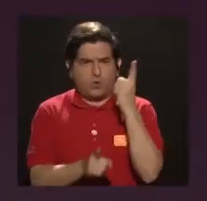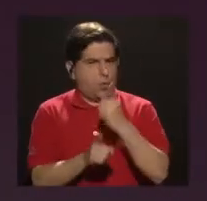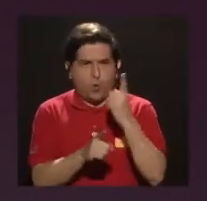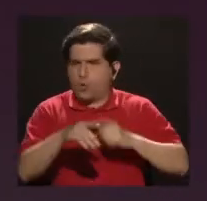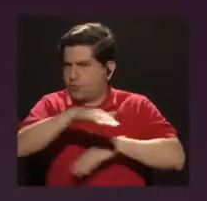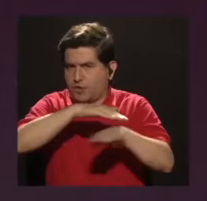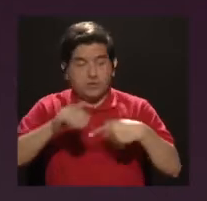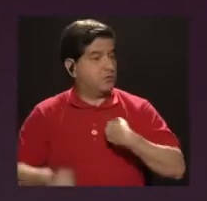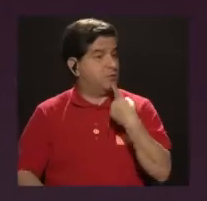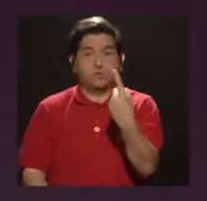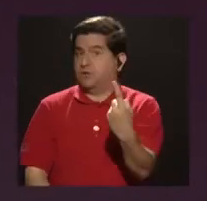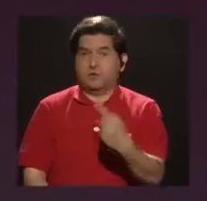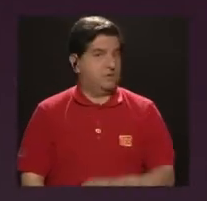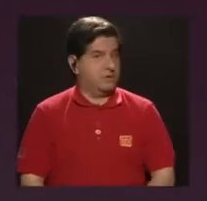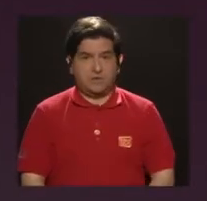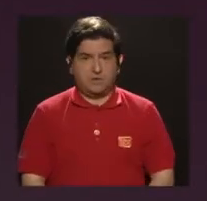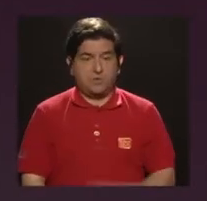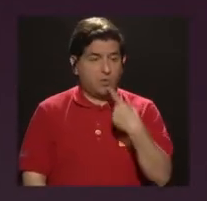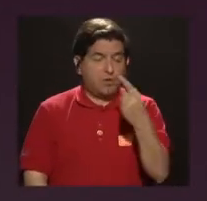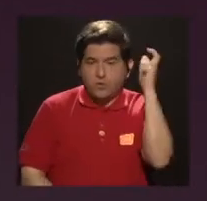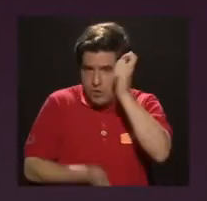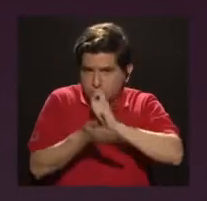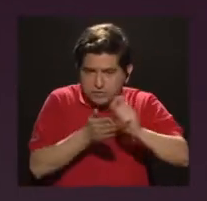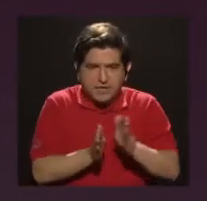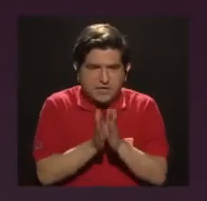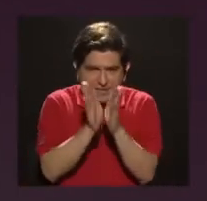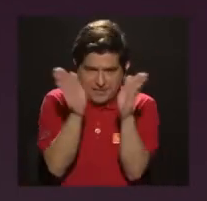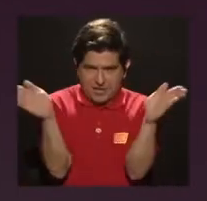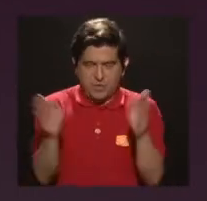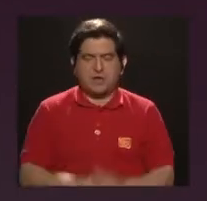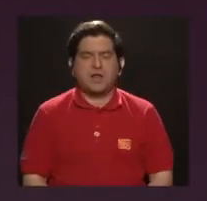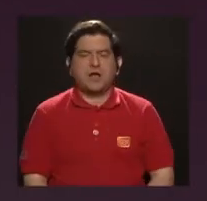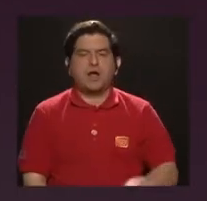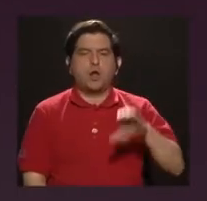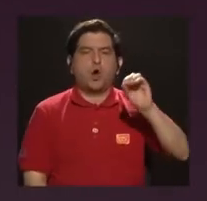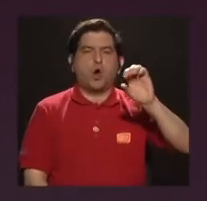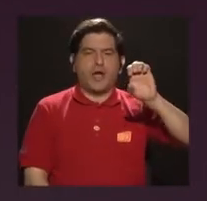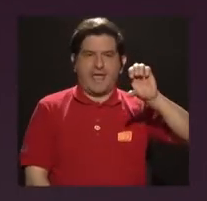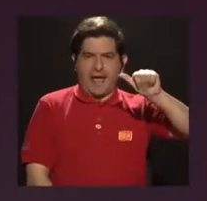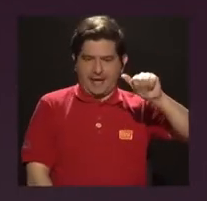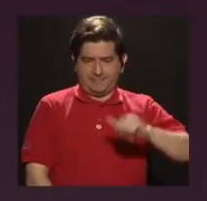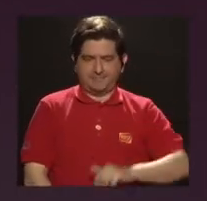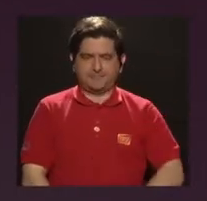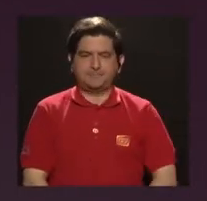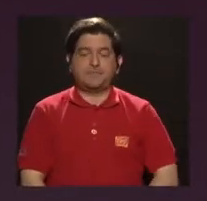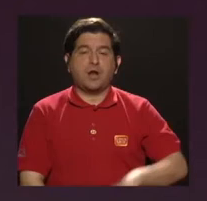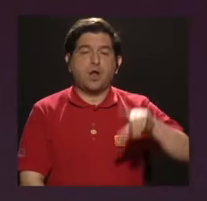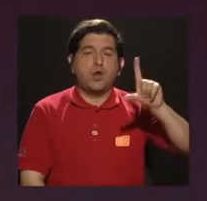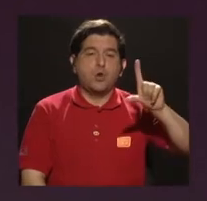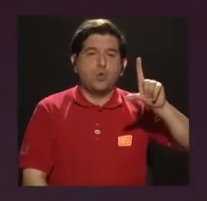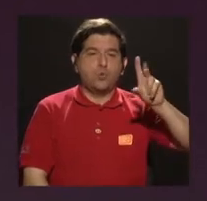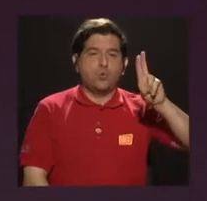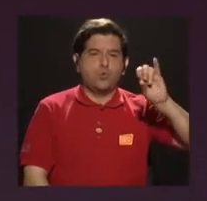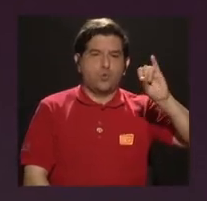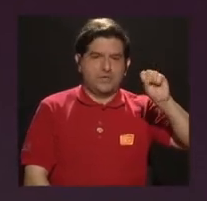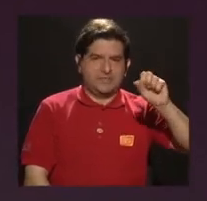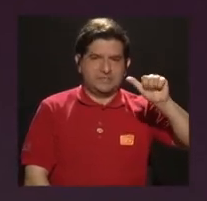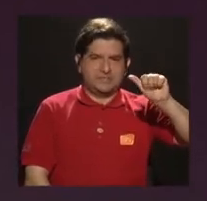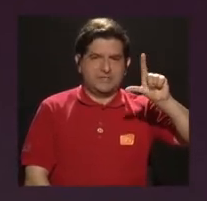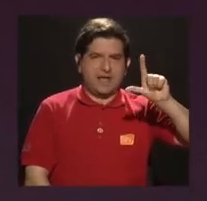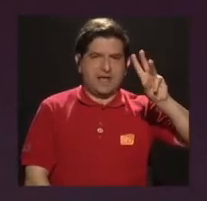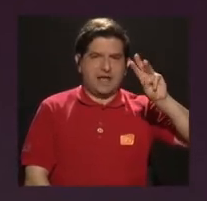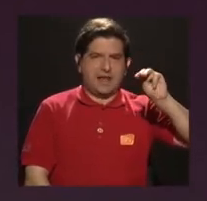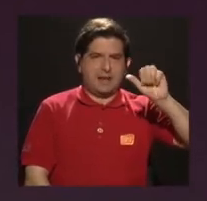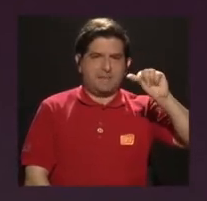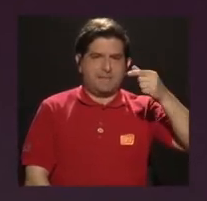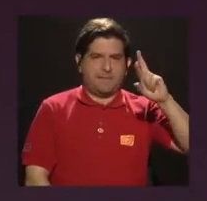y esto no lo digo yo lo dijo el secretario general de la organización de estados americanos luis almagro de que esa que